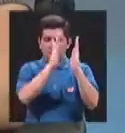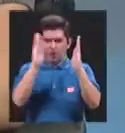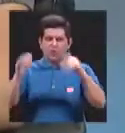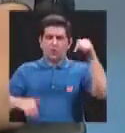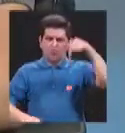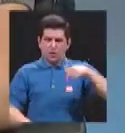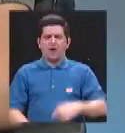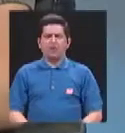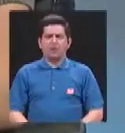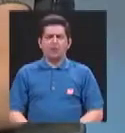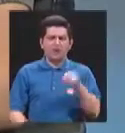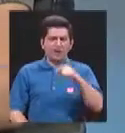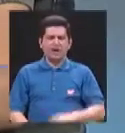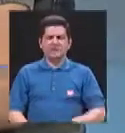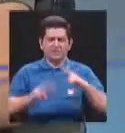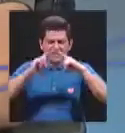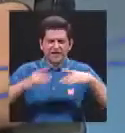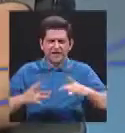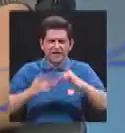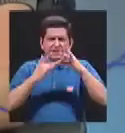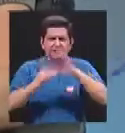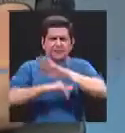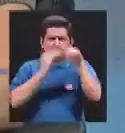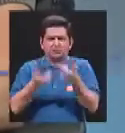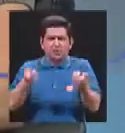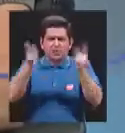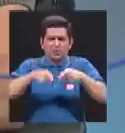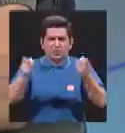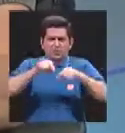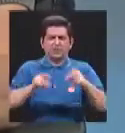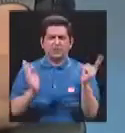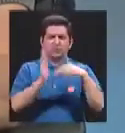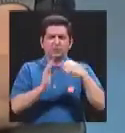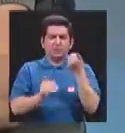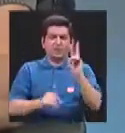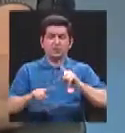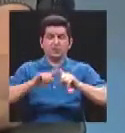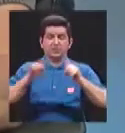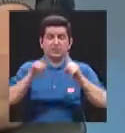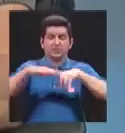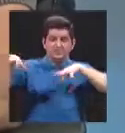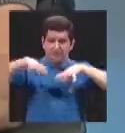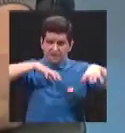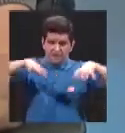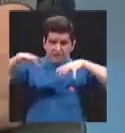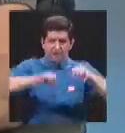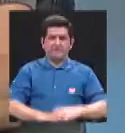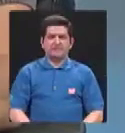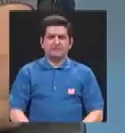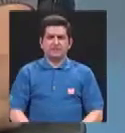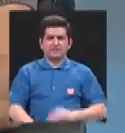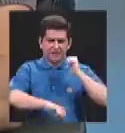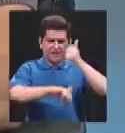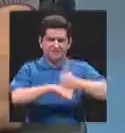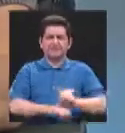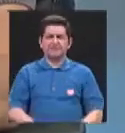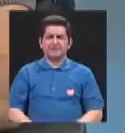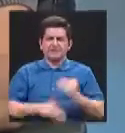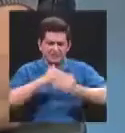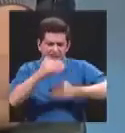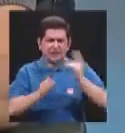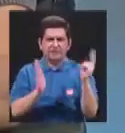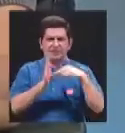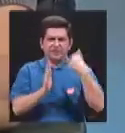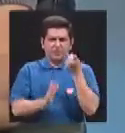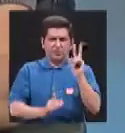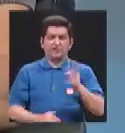Continuamos el Lunes de Cinemateca hoy en este recuento especial de todo lo ocurrido durante el 2012, de algunos de los eventos que marcaron la pauta en